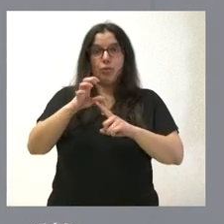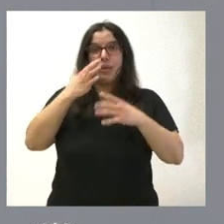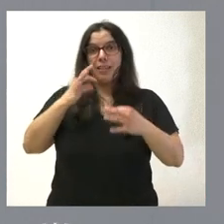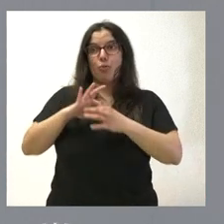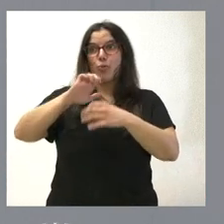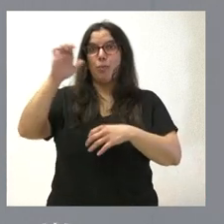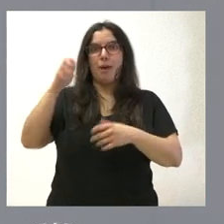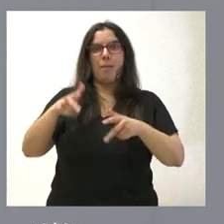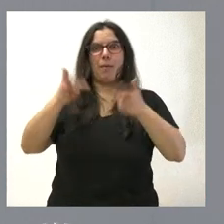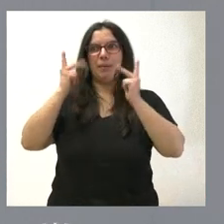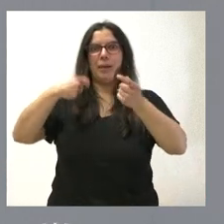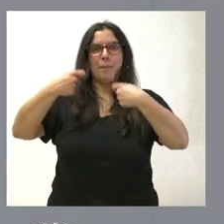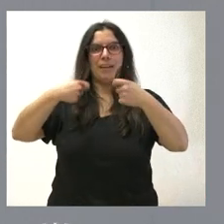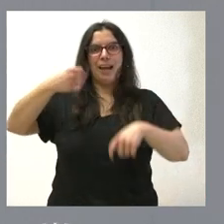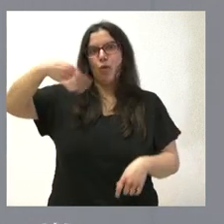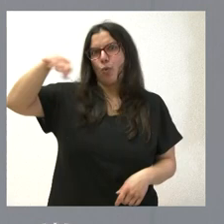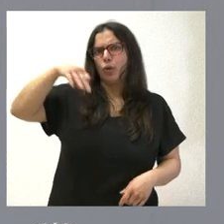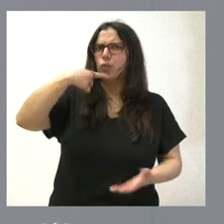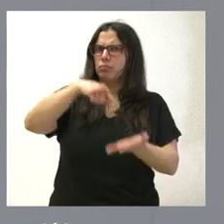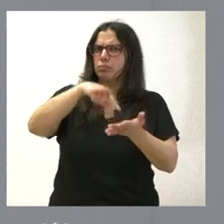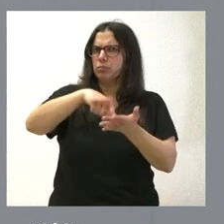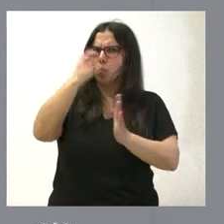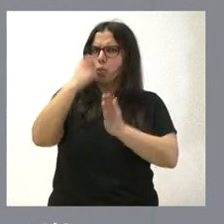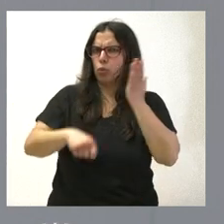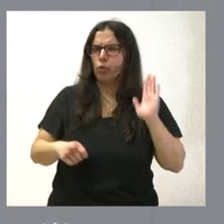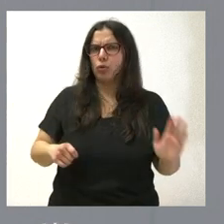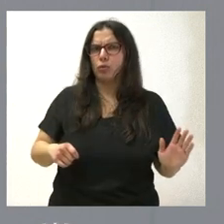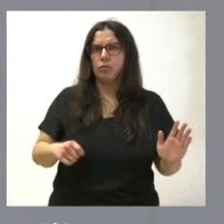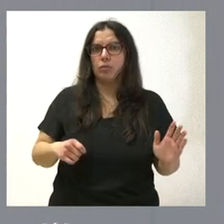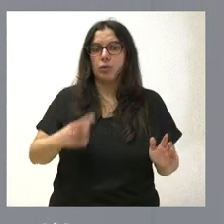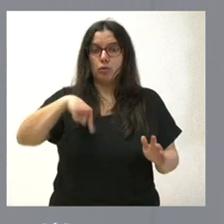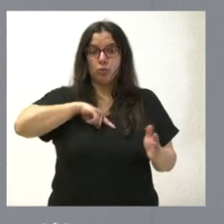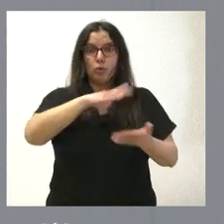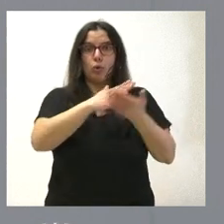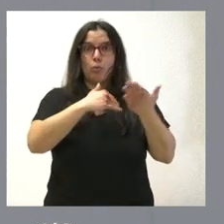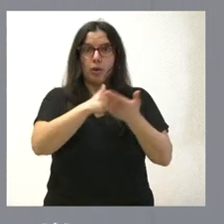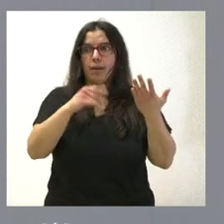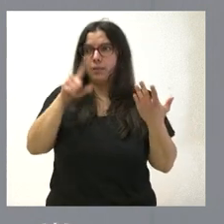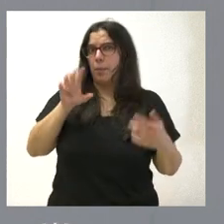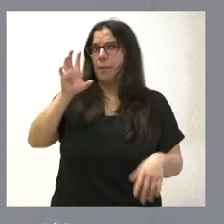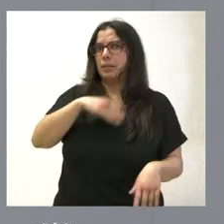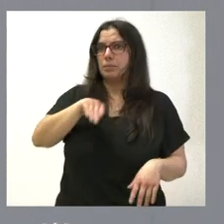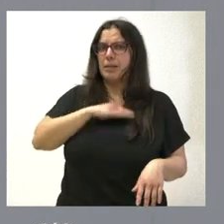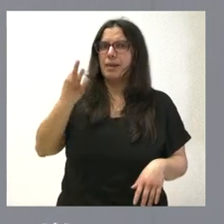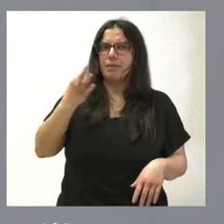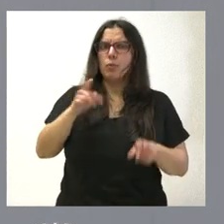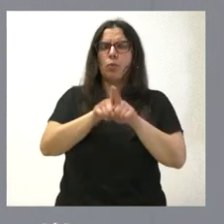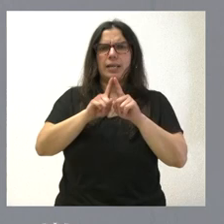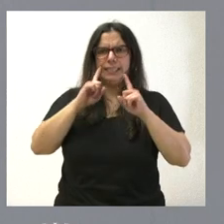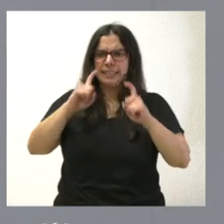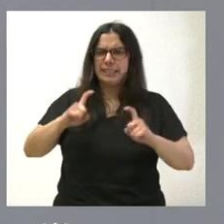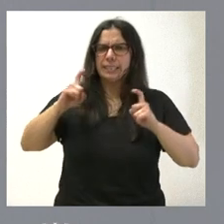la Unión Europea que es un mercado muy viente nos ha obligado como comunidad Autónoma y también como país a realizar importantes